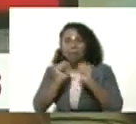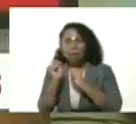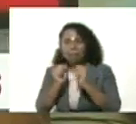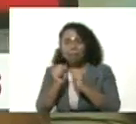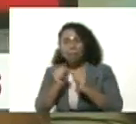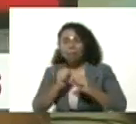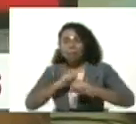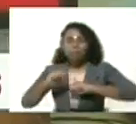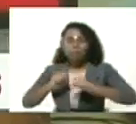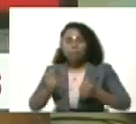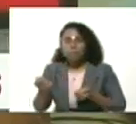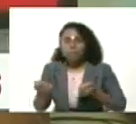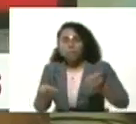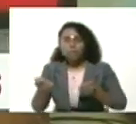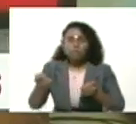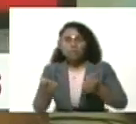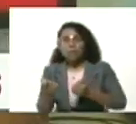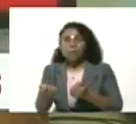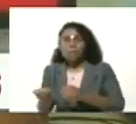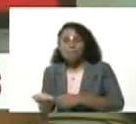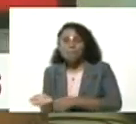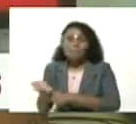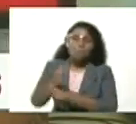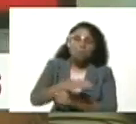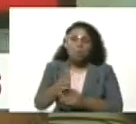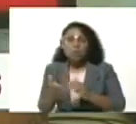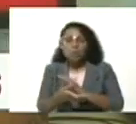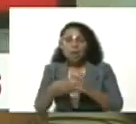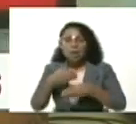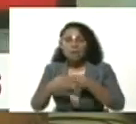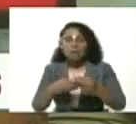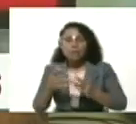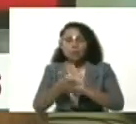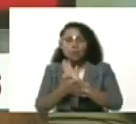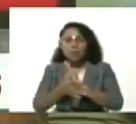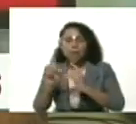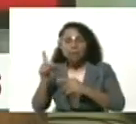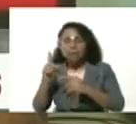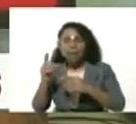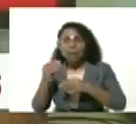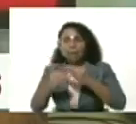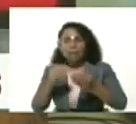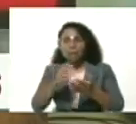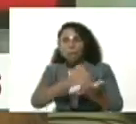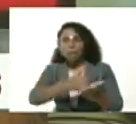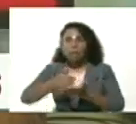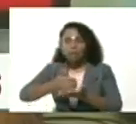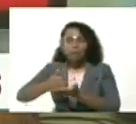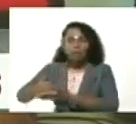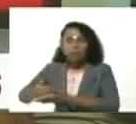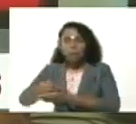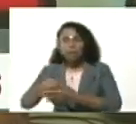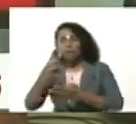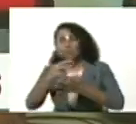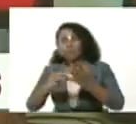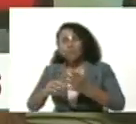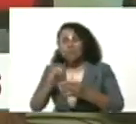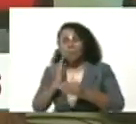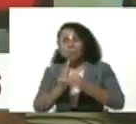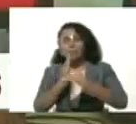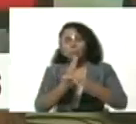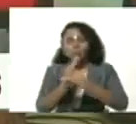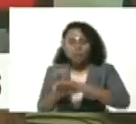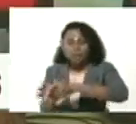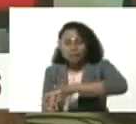camiones, gandolas y volteos para ir socavando o ir extrayendo todos aquellos escombros que impiden el paso y